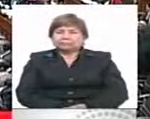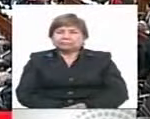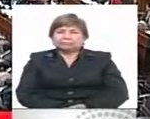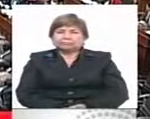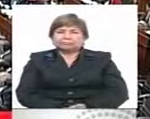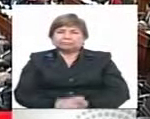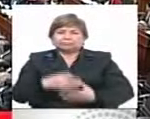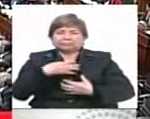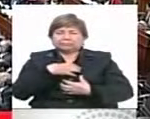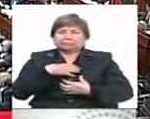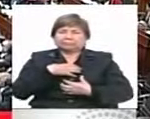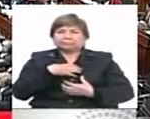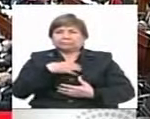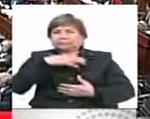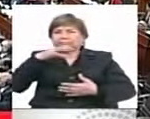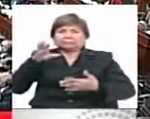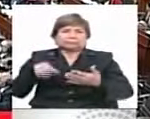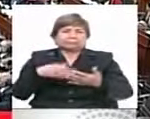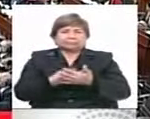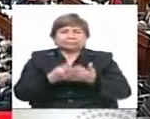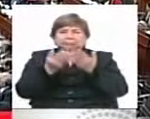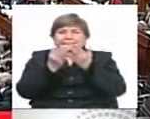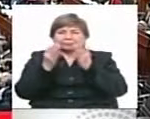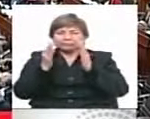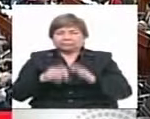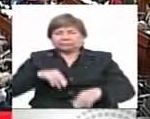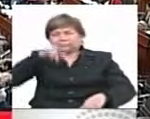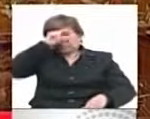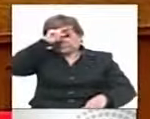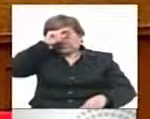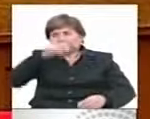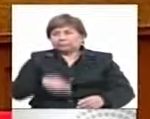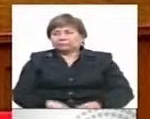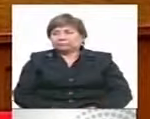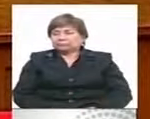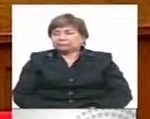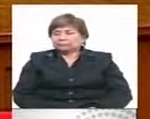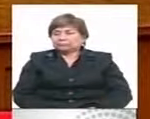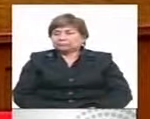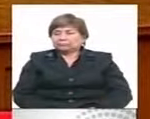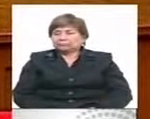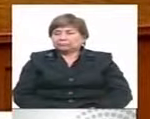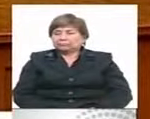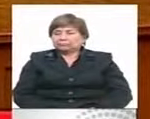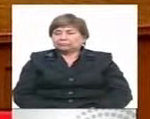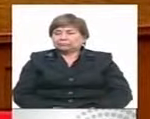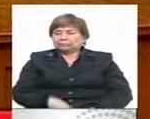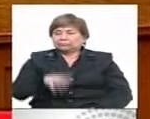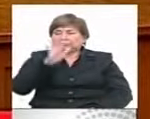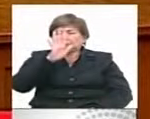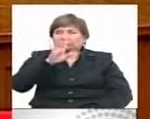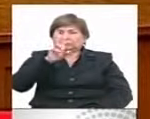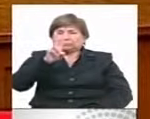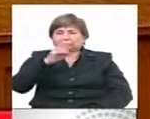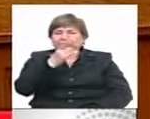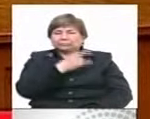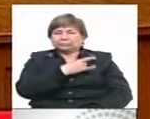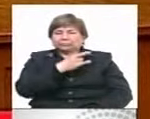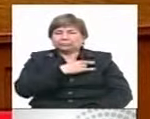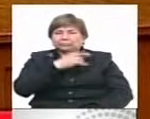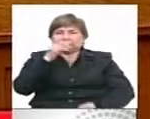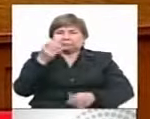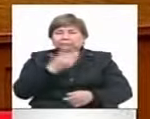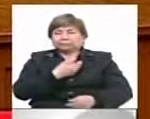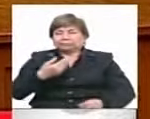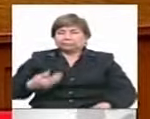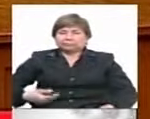el reclamo de todos los estudiantes de nuestra patria, de nuestro Perú, y de las 52 universidades públicas